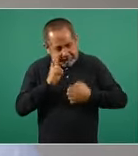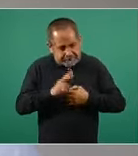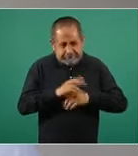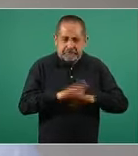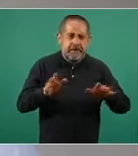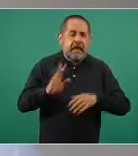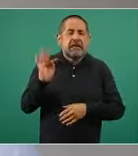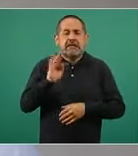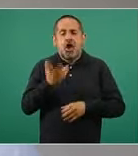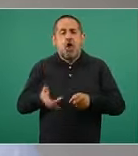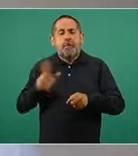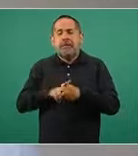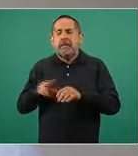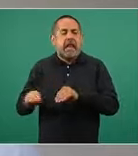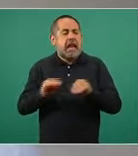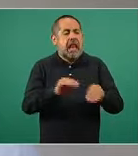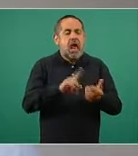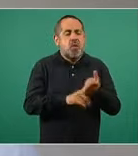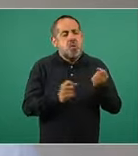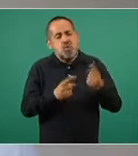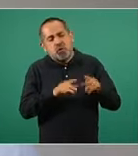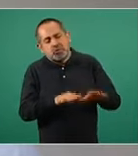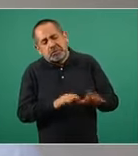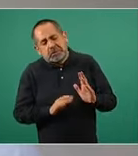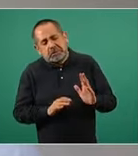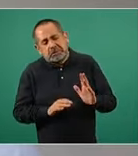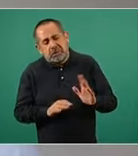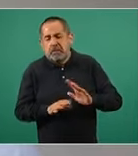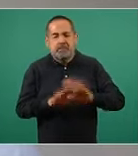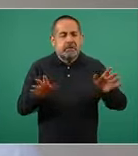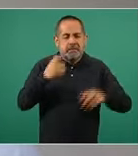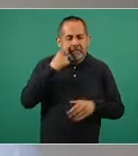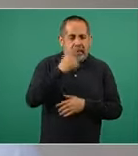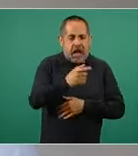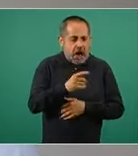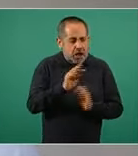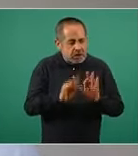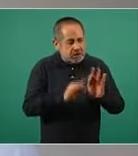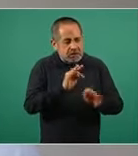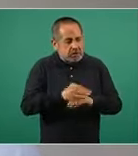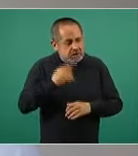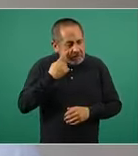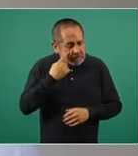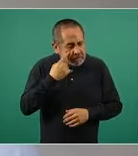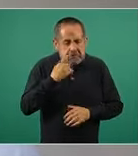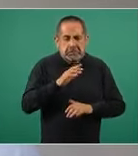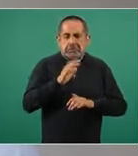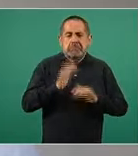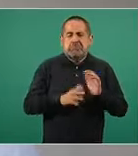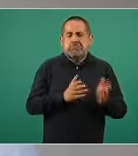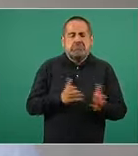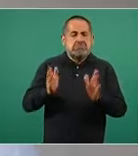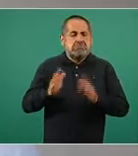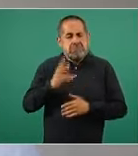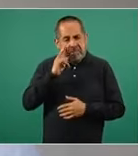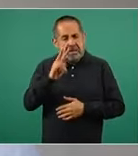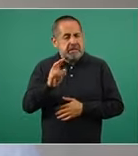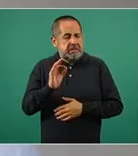la hospitalización también de las personas para efectos de su seguimiento, y podemos obviamente también